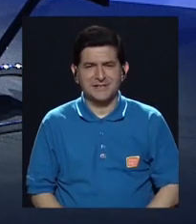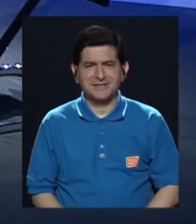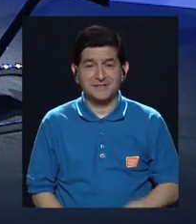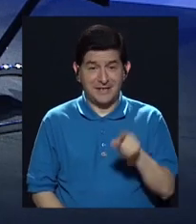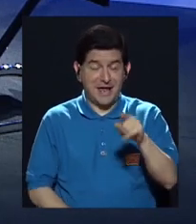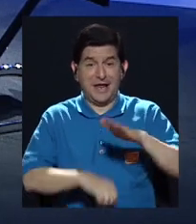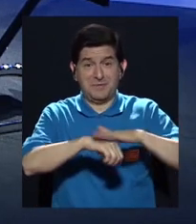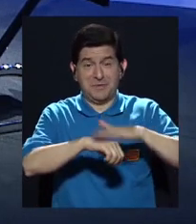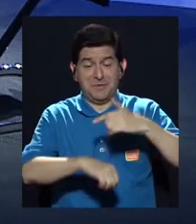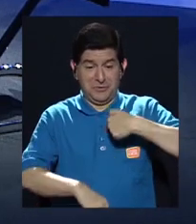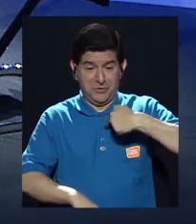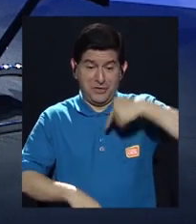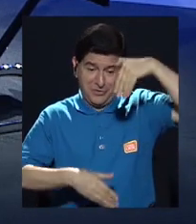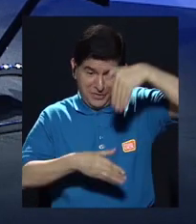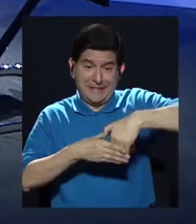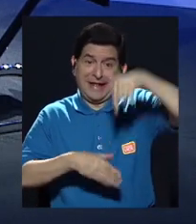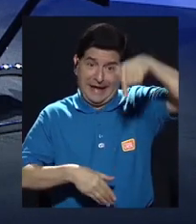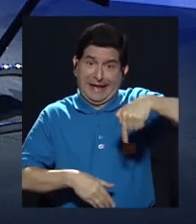A mí me dejó entrar aquí.